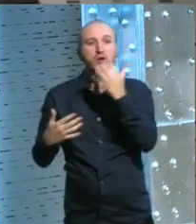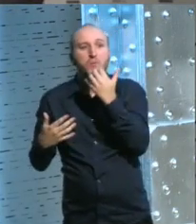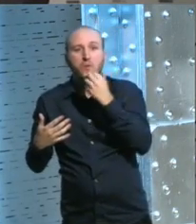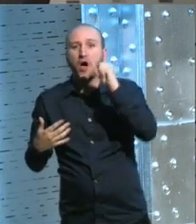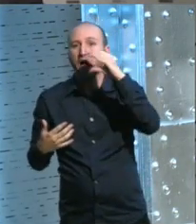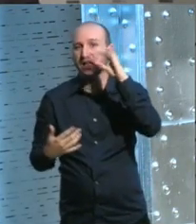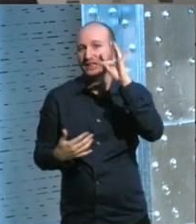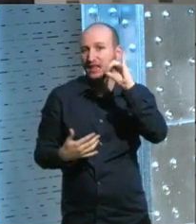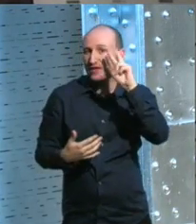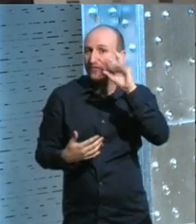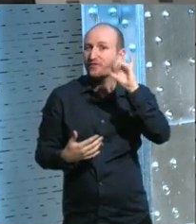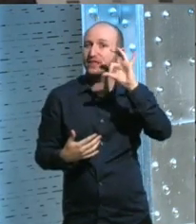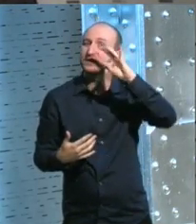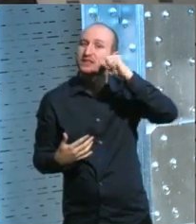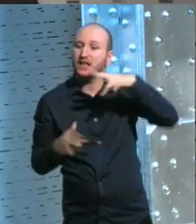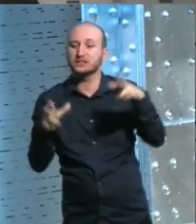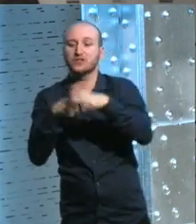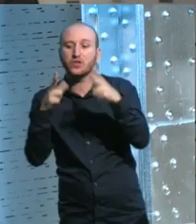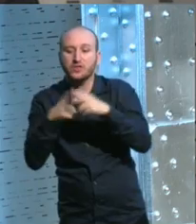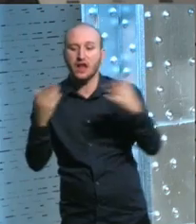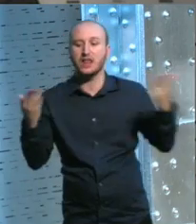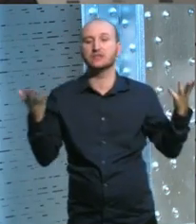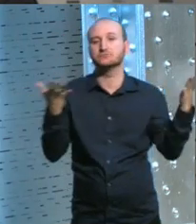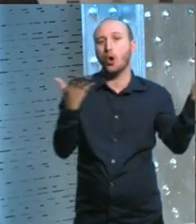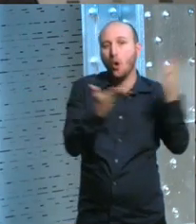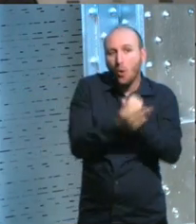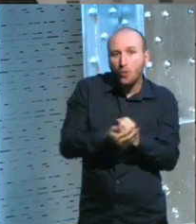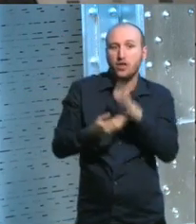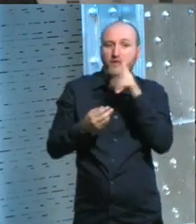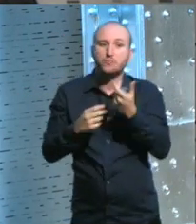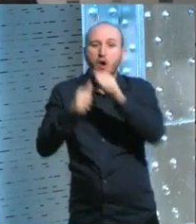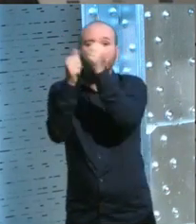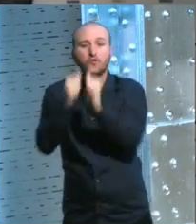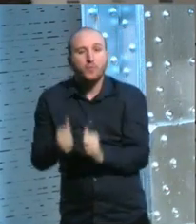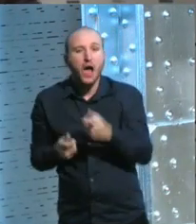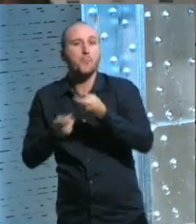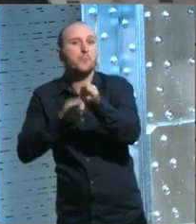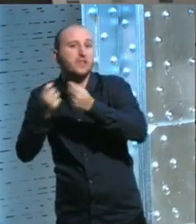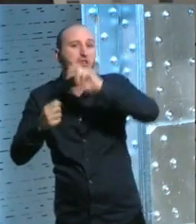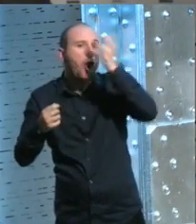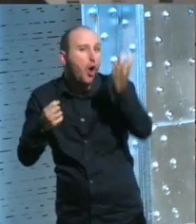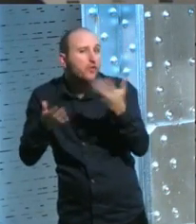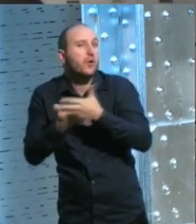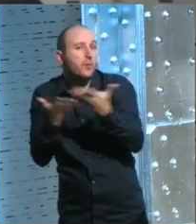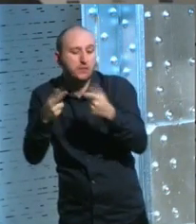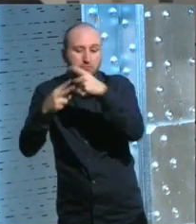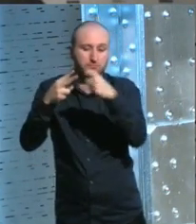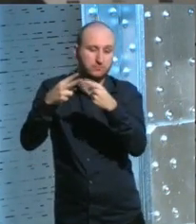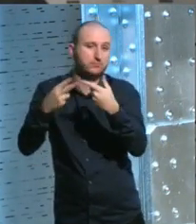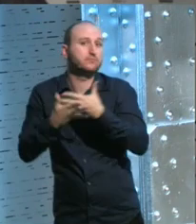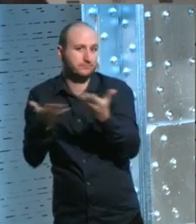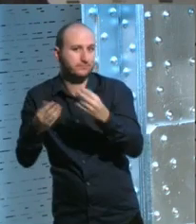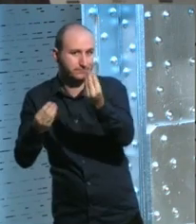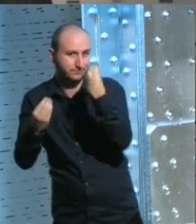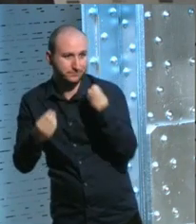activistas sociales juntos. Es otro modelo de emprendedor, de las dos cosas. Y antes de dar paso. Entonces, a